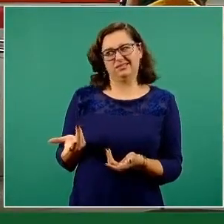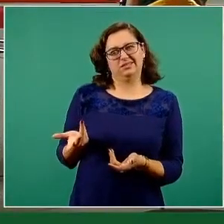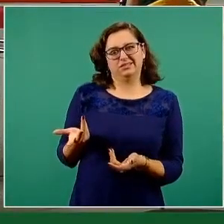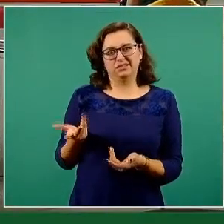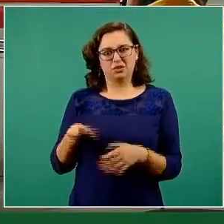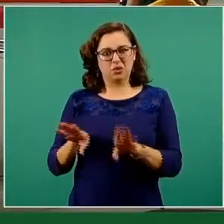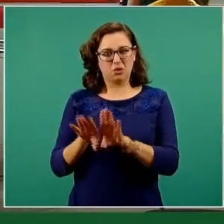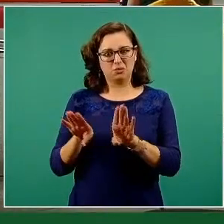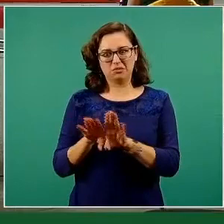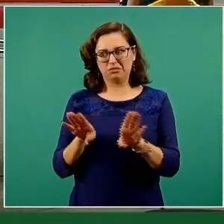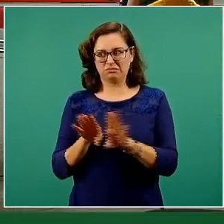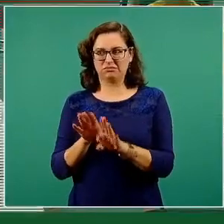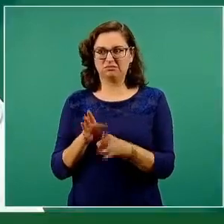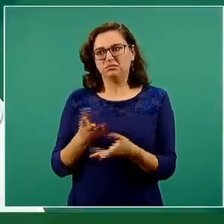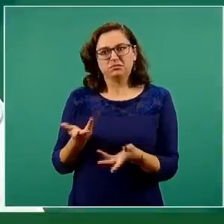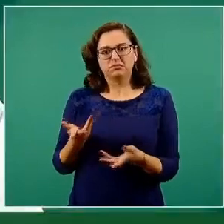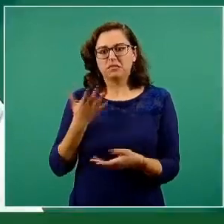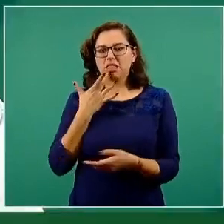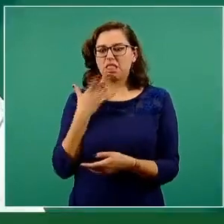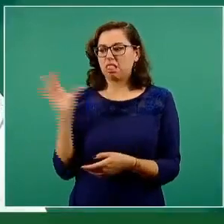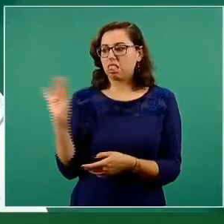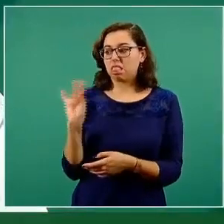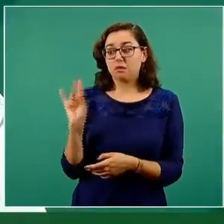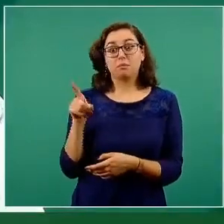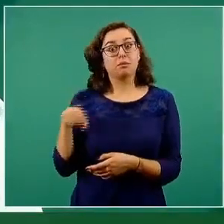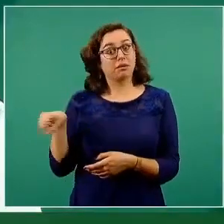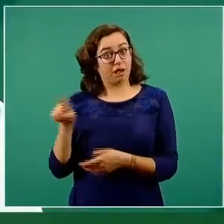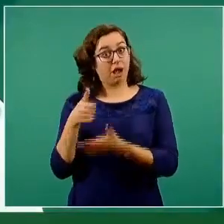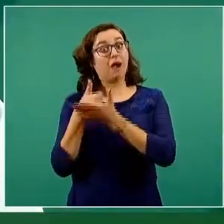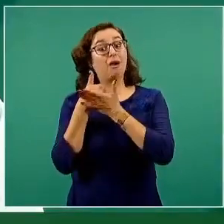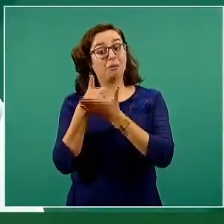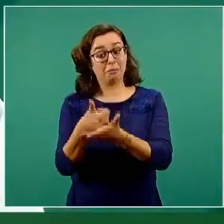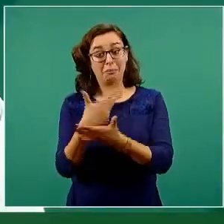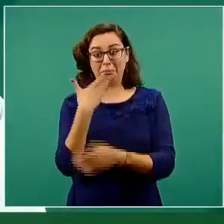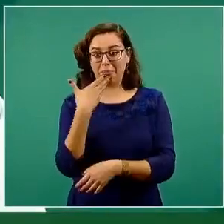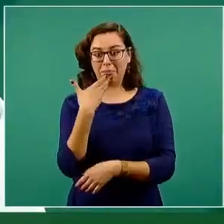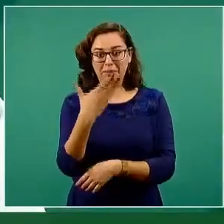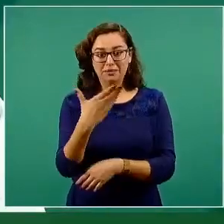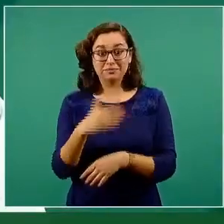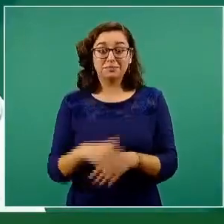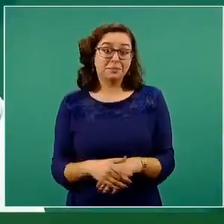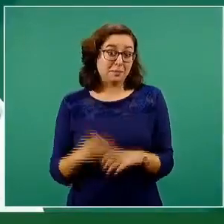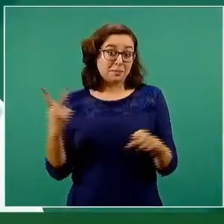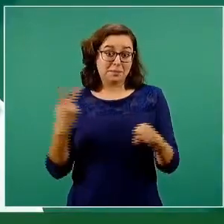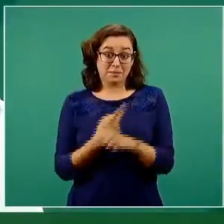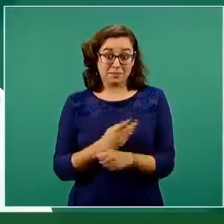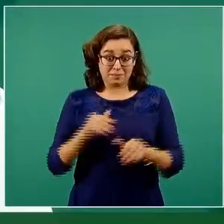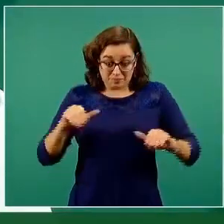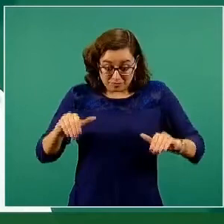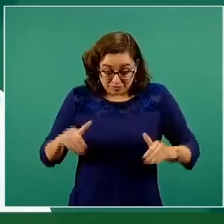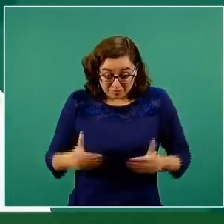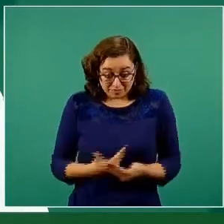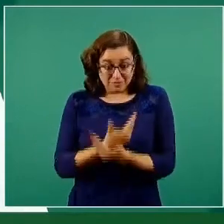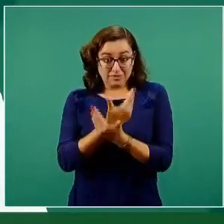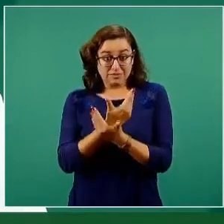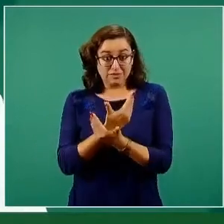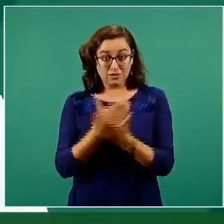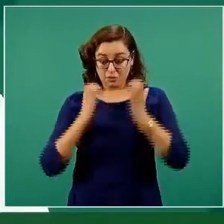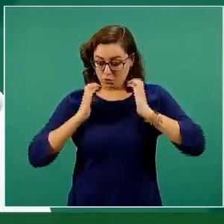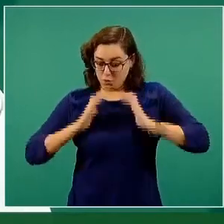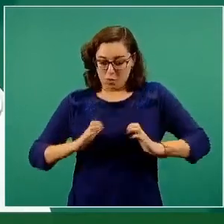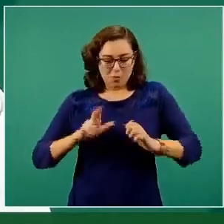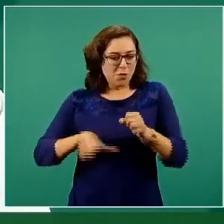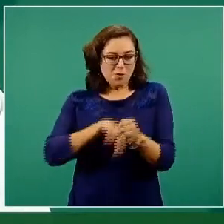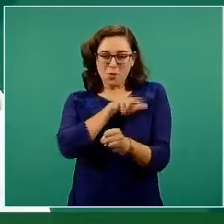muy importante de partos. No olvidemos que el nacimiento es un evento fisiológico, es un evento